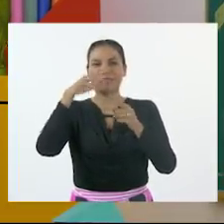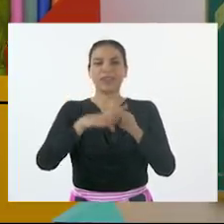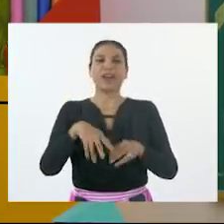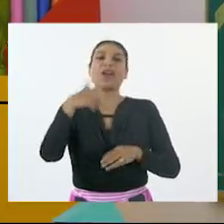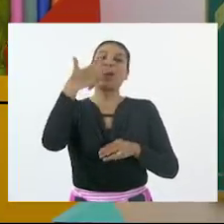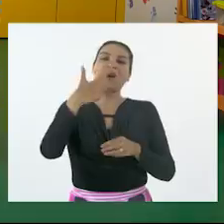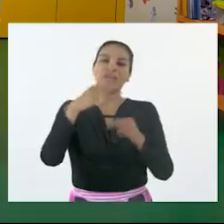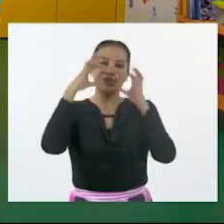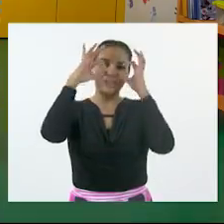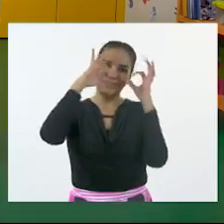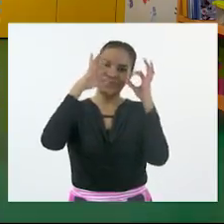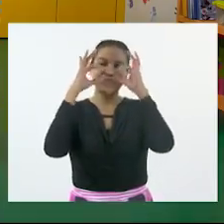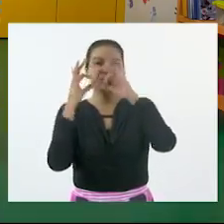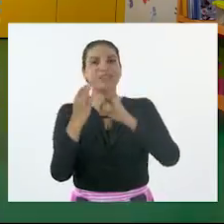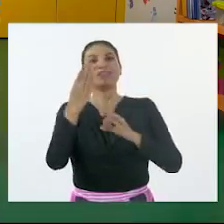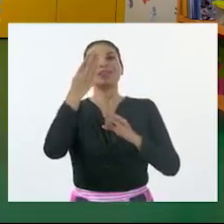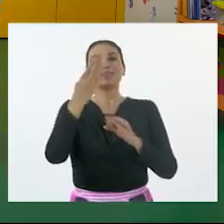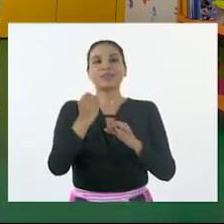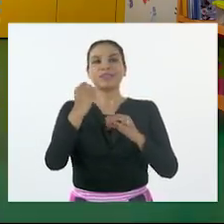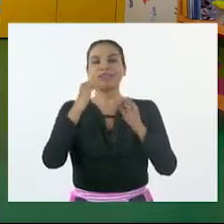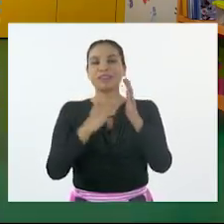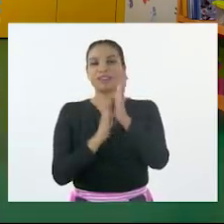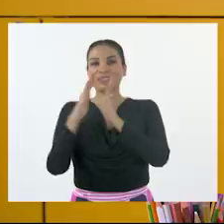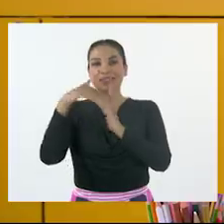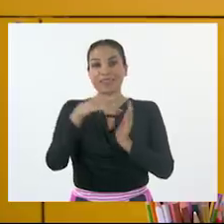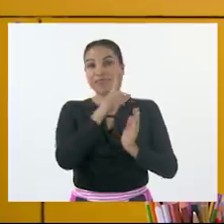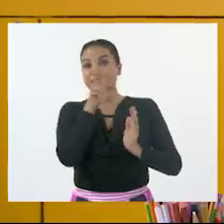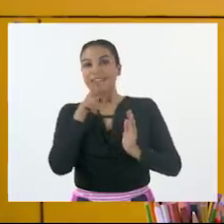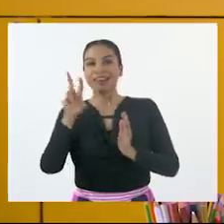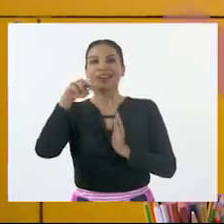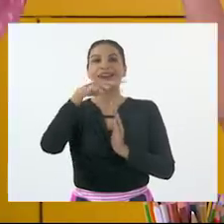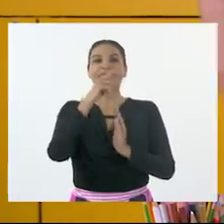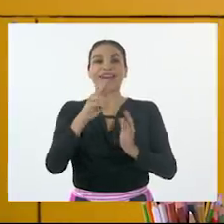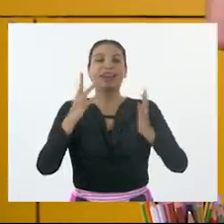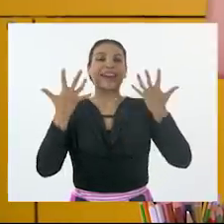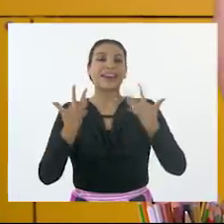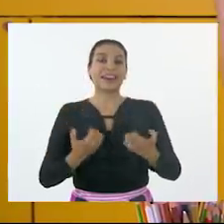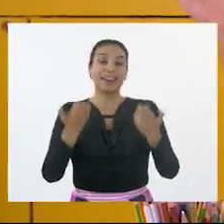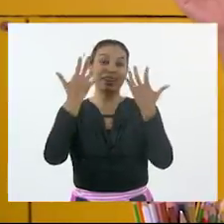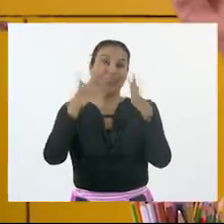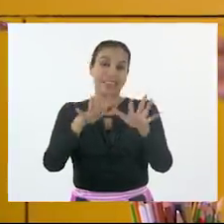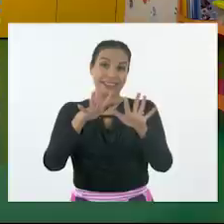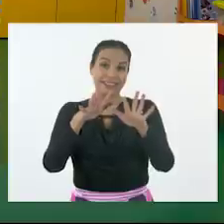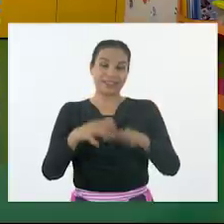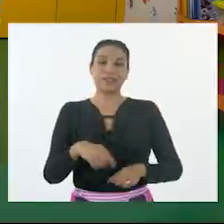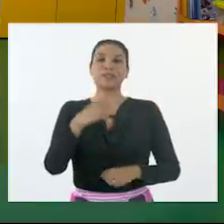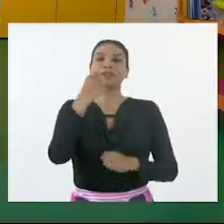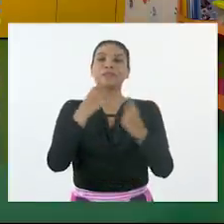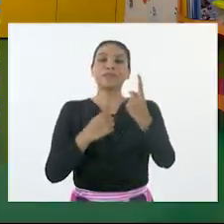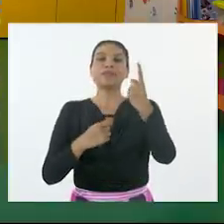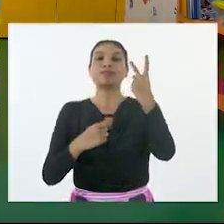es un bizcocho, el nueve una culebra para espantar al diez.